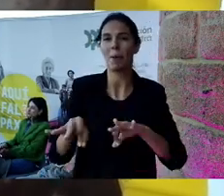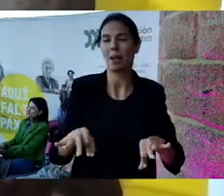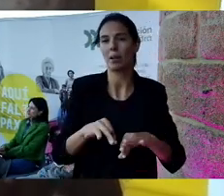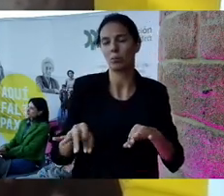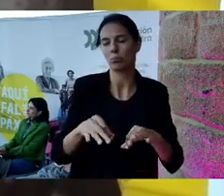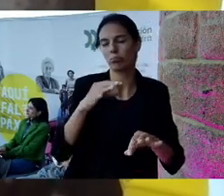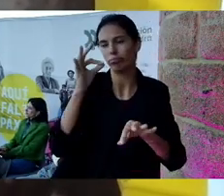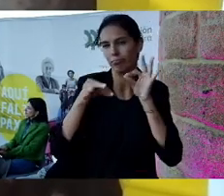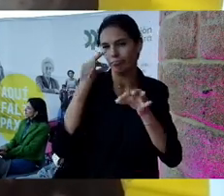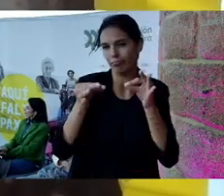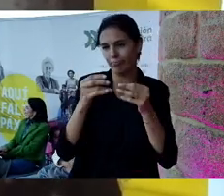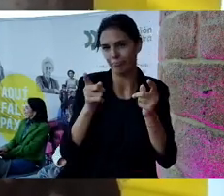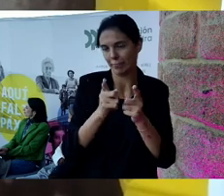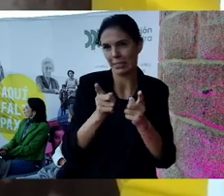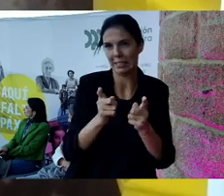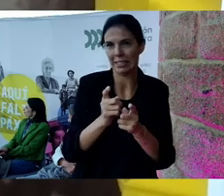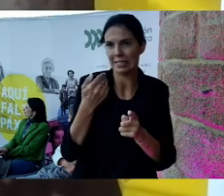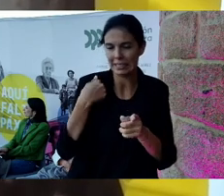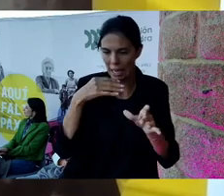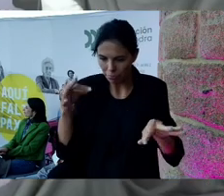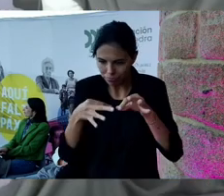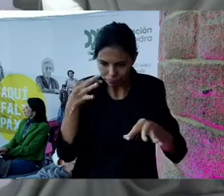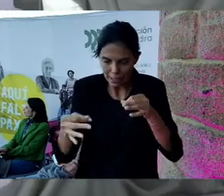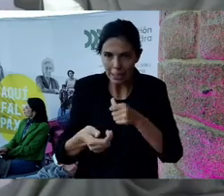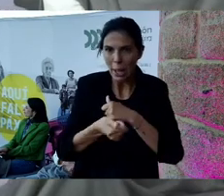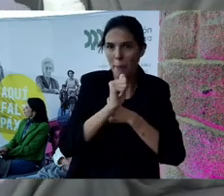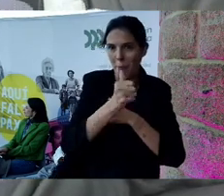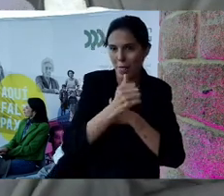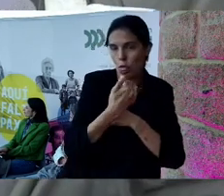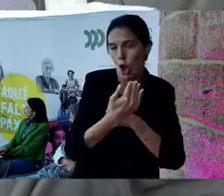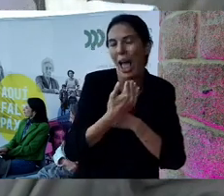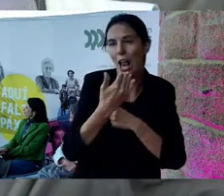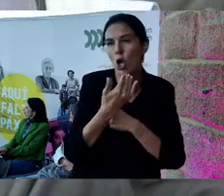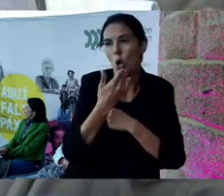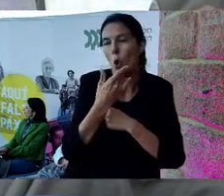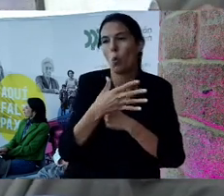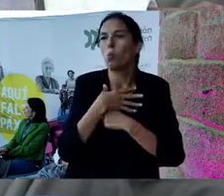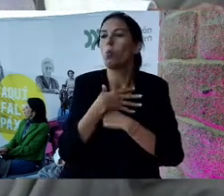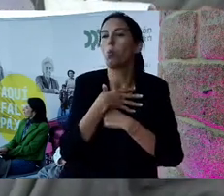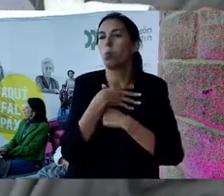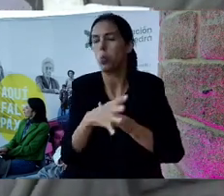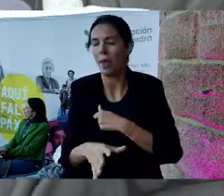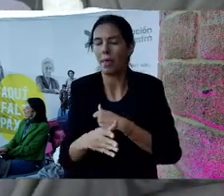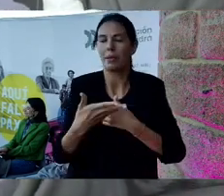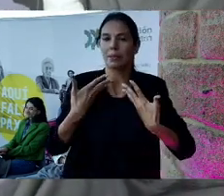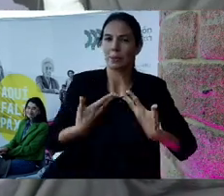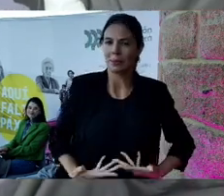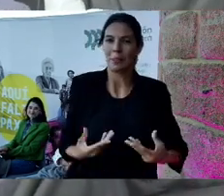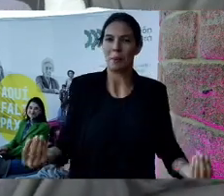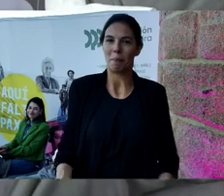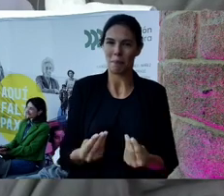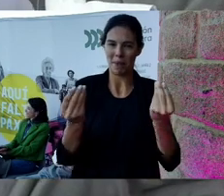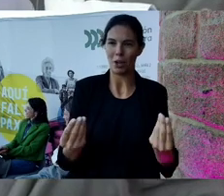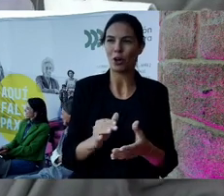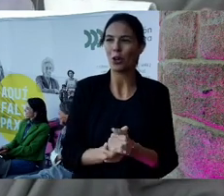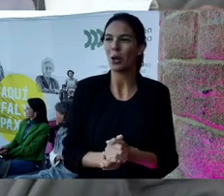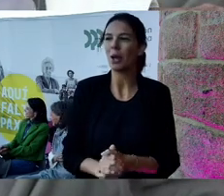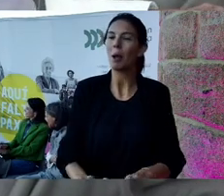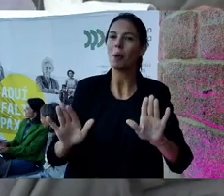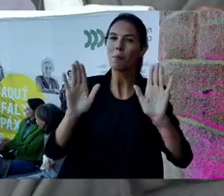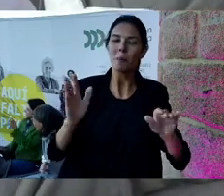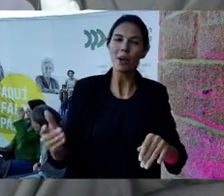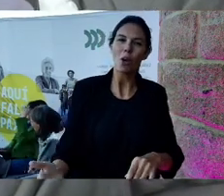aquí te hemos preparado un pequeño catering y yo creo que ya picando algo y bebiendo algo igual podemos